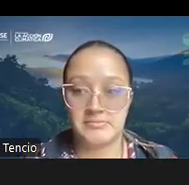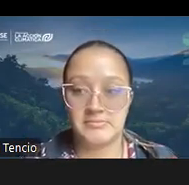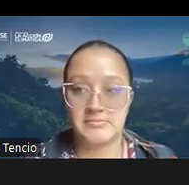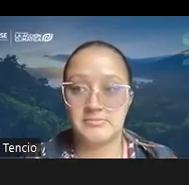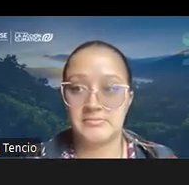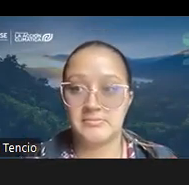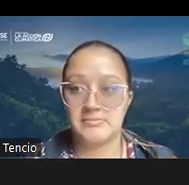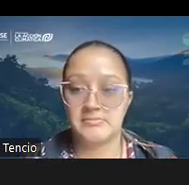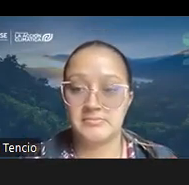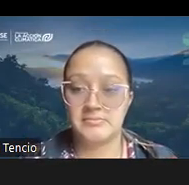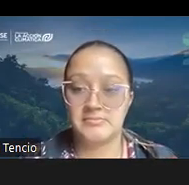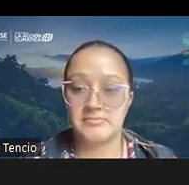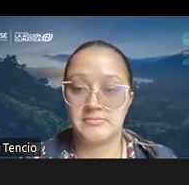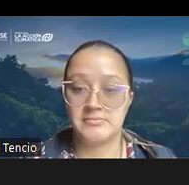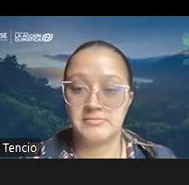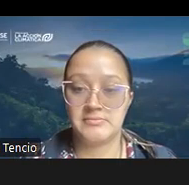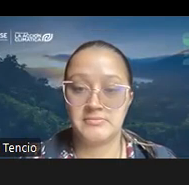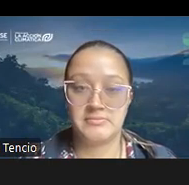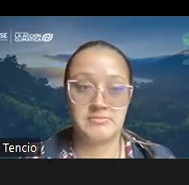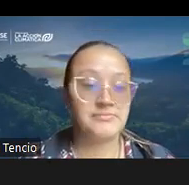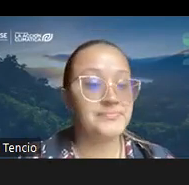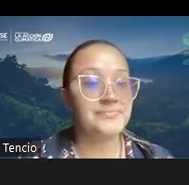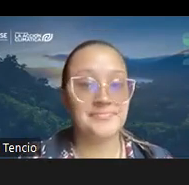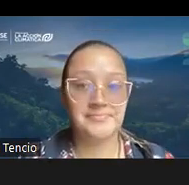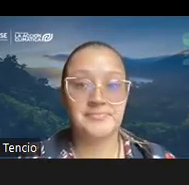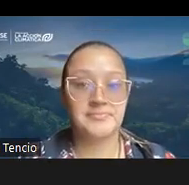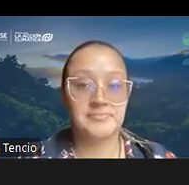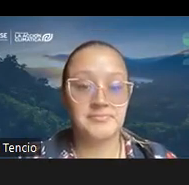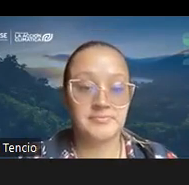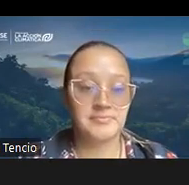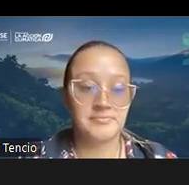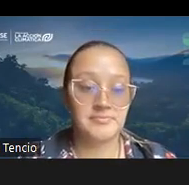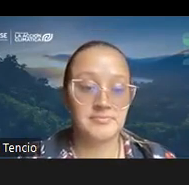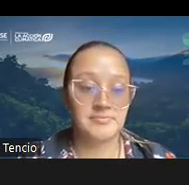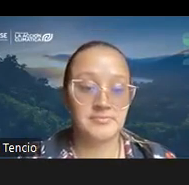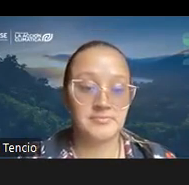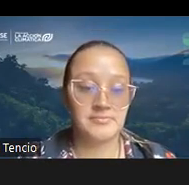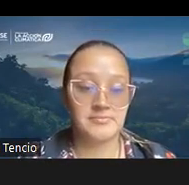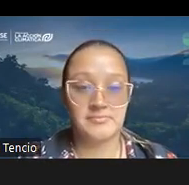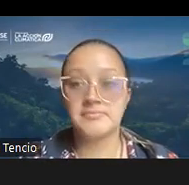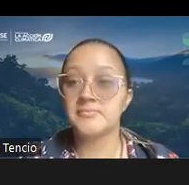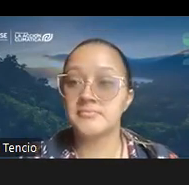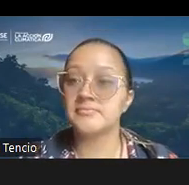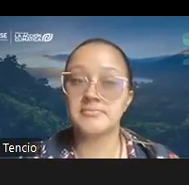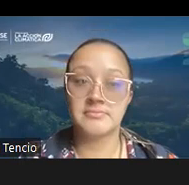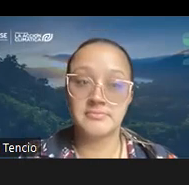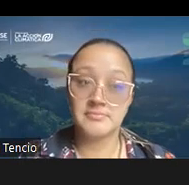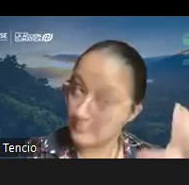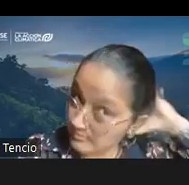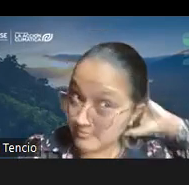lo que Andrés, Javier y Akira nos han comentado, me parece